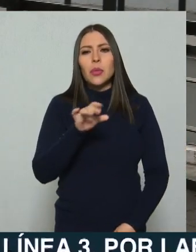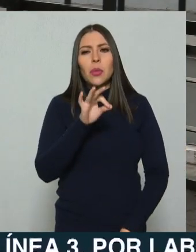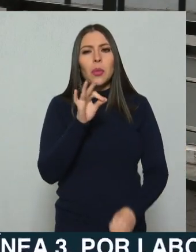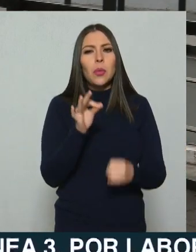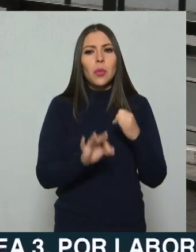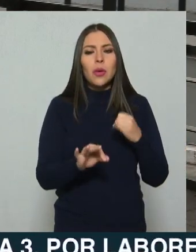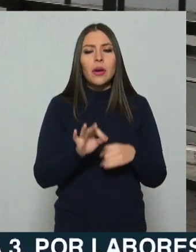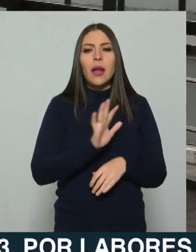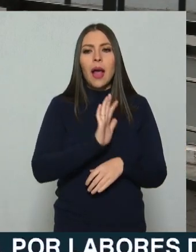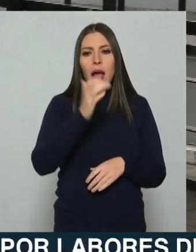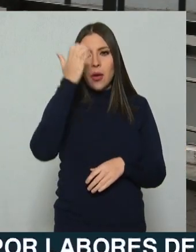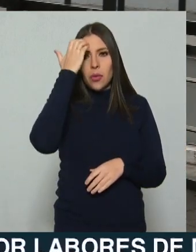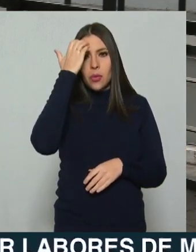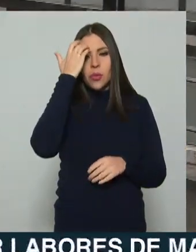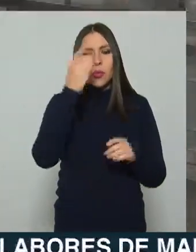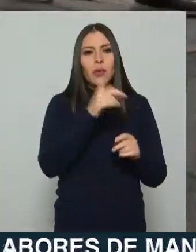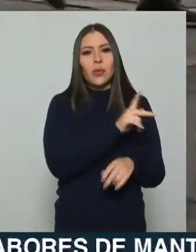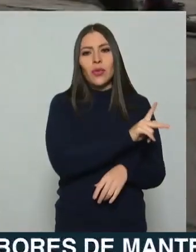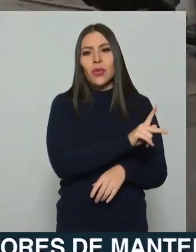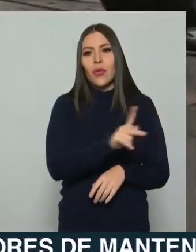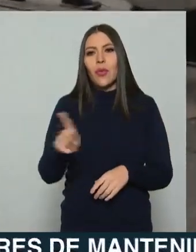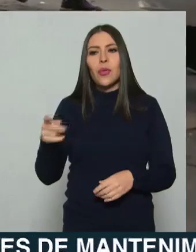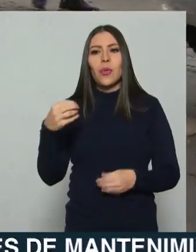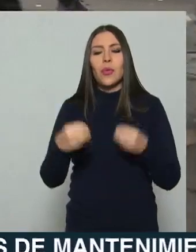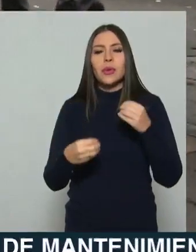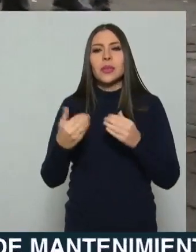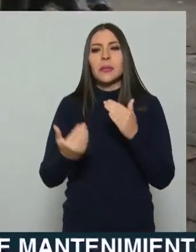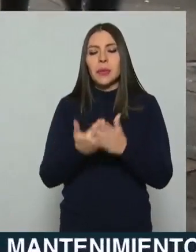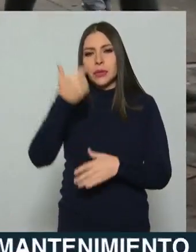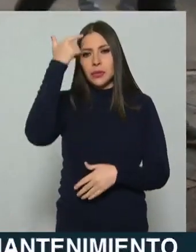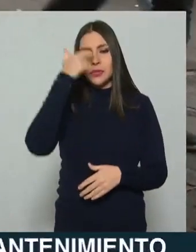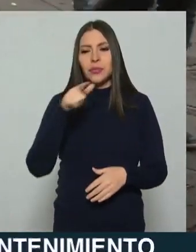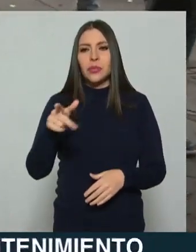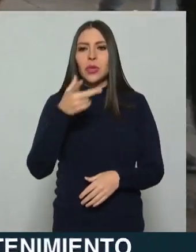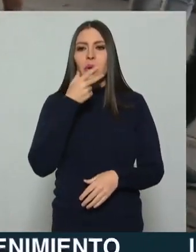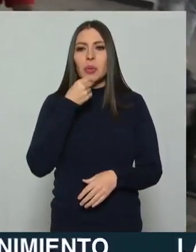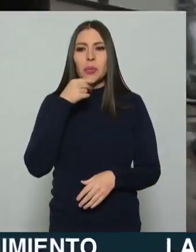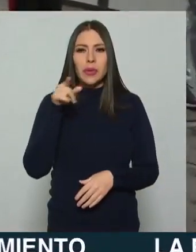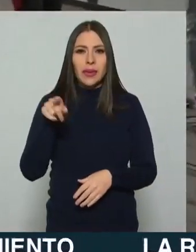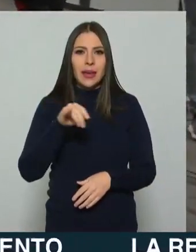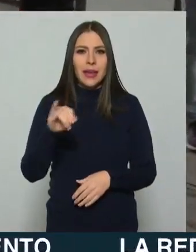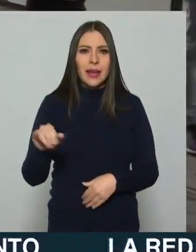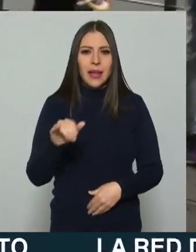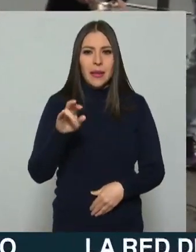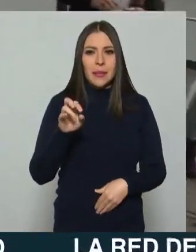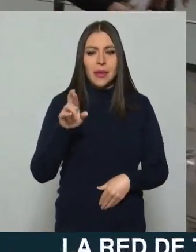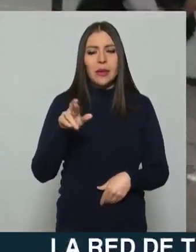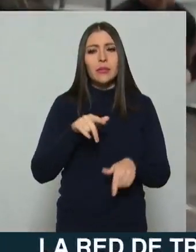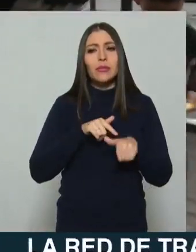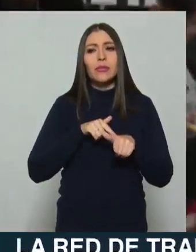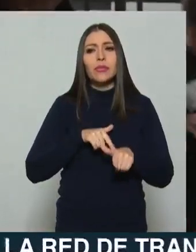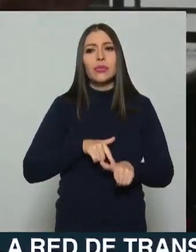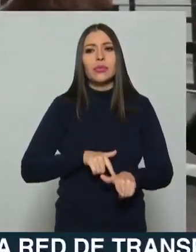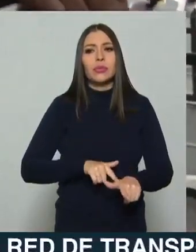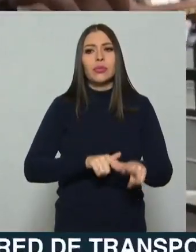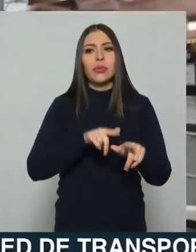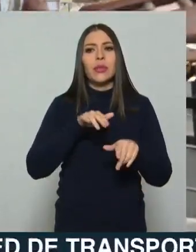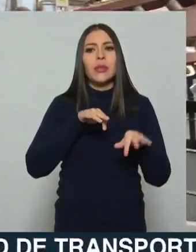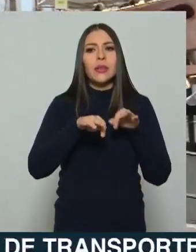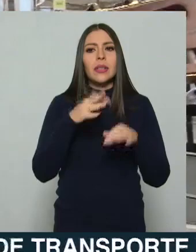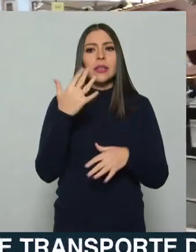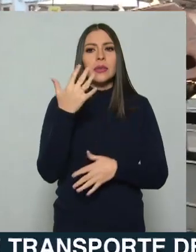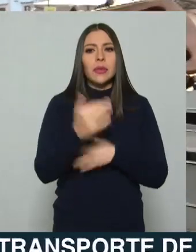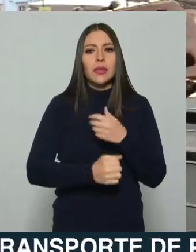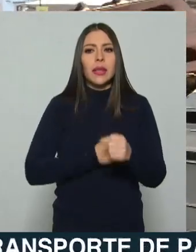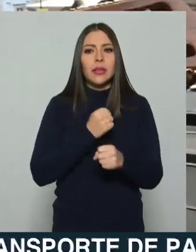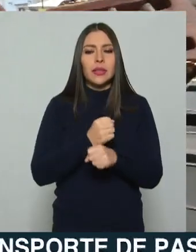los jueces de día y de noche. Don Javier lleva 50 años trabajando en la más conocida plaza para conseguir música de mariachi en la Ciudad